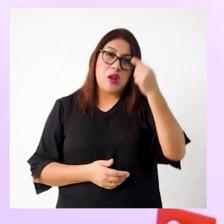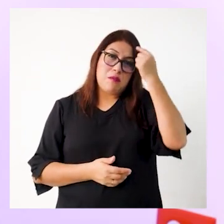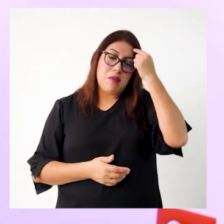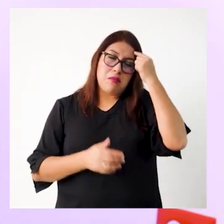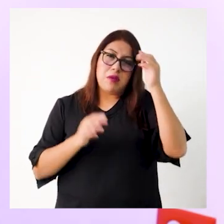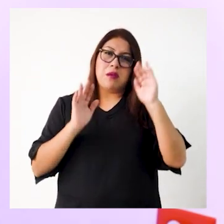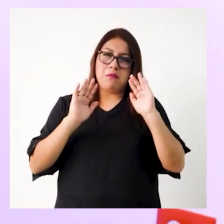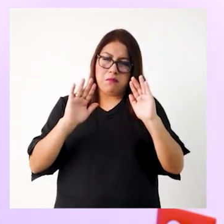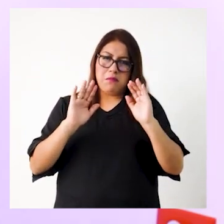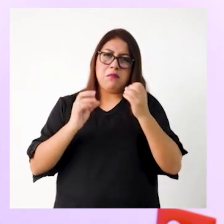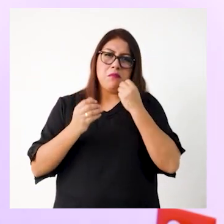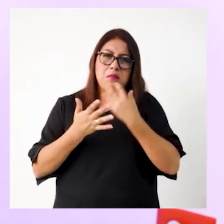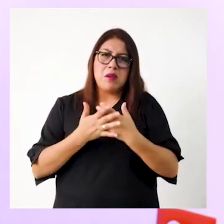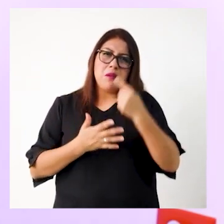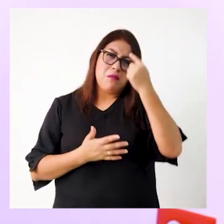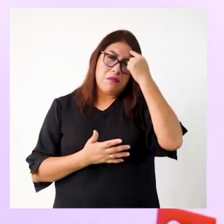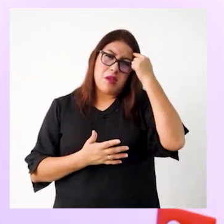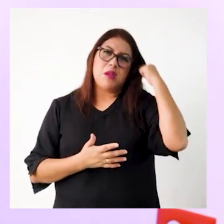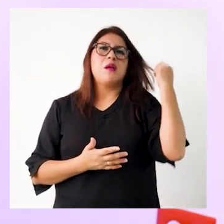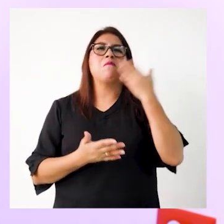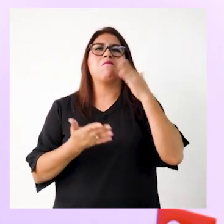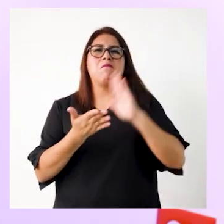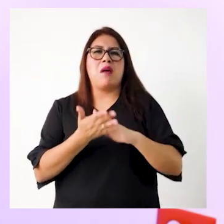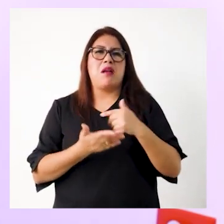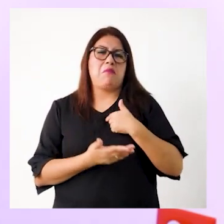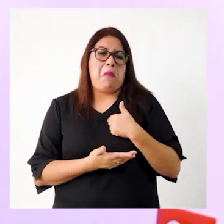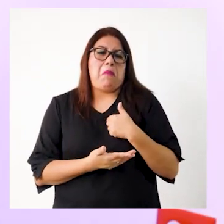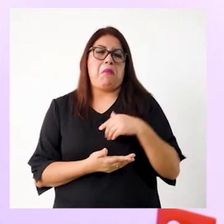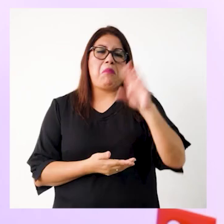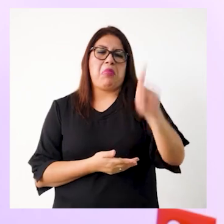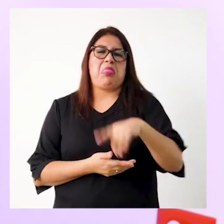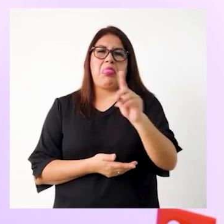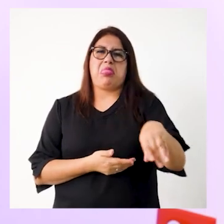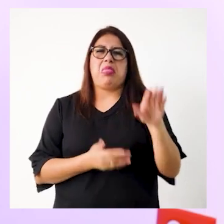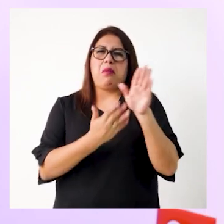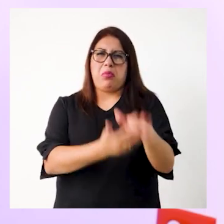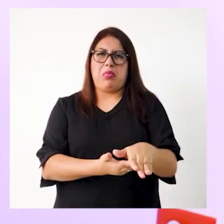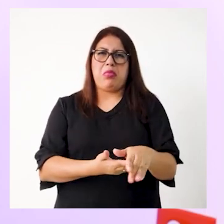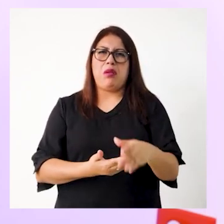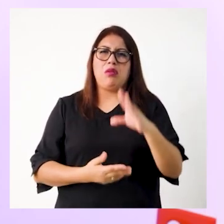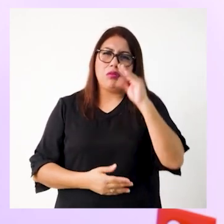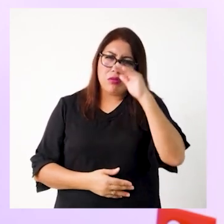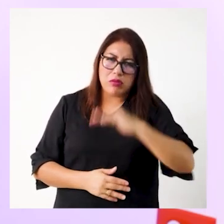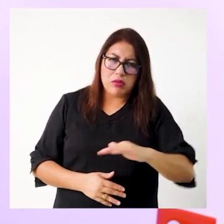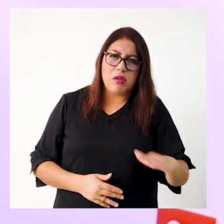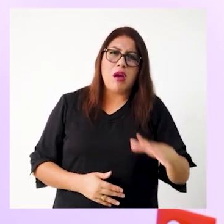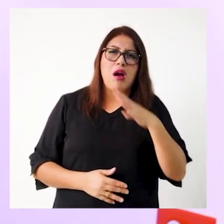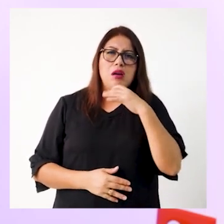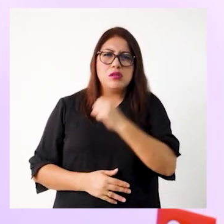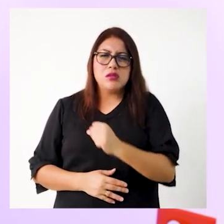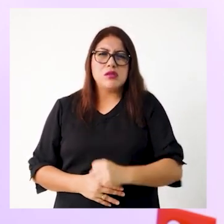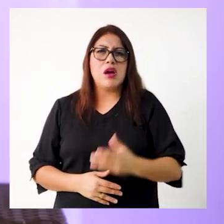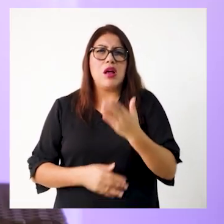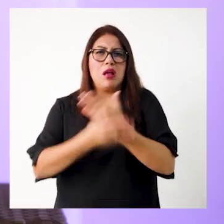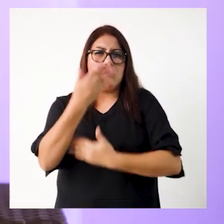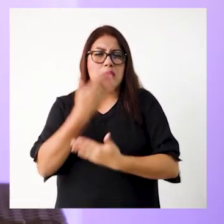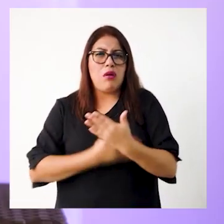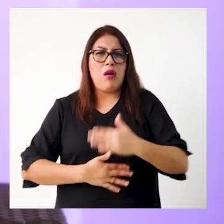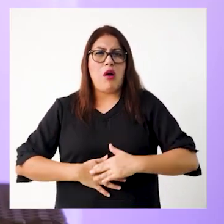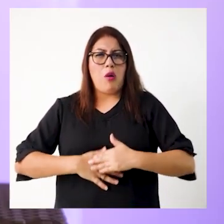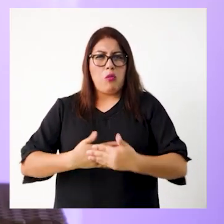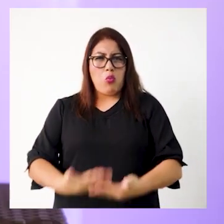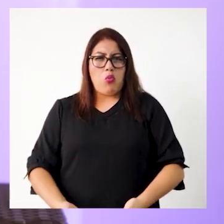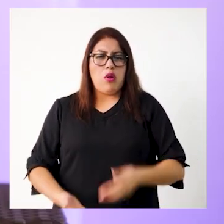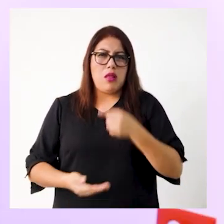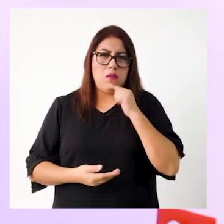nos ocurriría tratar de mala manera a una persona vulnerable. Por el contrario, un niño, un anciano, una persona con discapacidad. Una